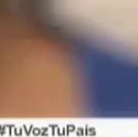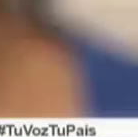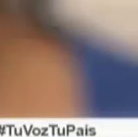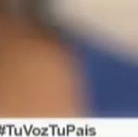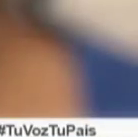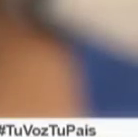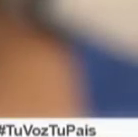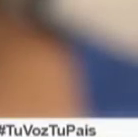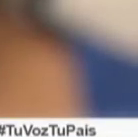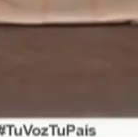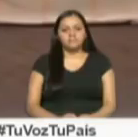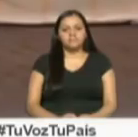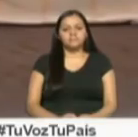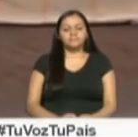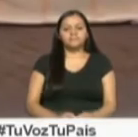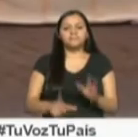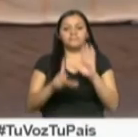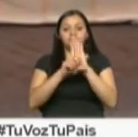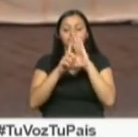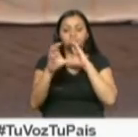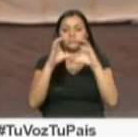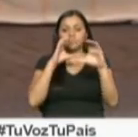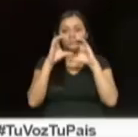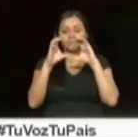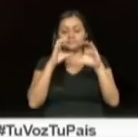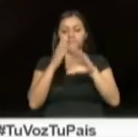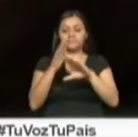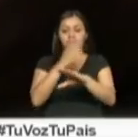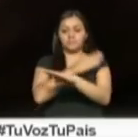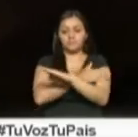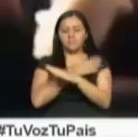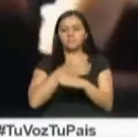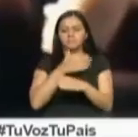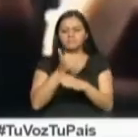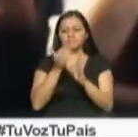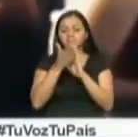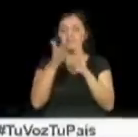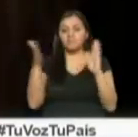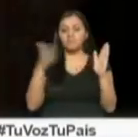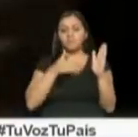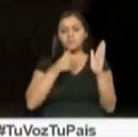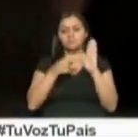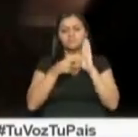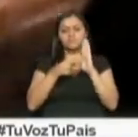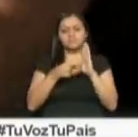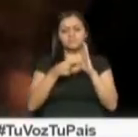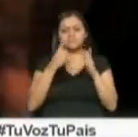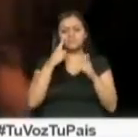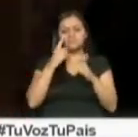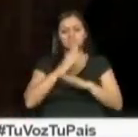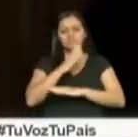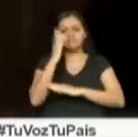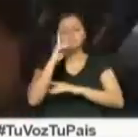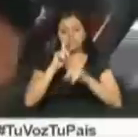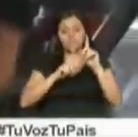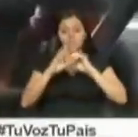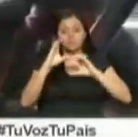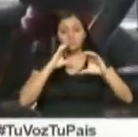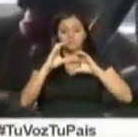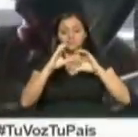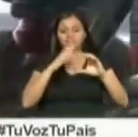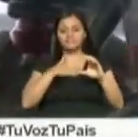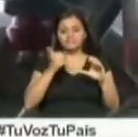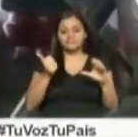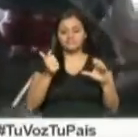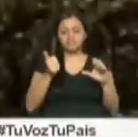en 2013, marcó un antes y después en el Ecuador, develando claramente la politización de algunos medios de